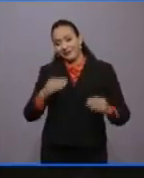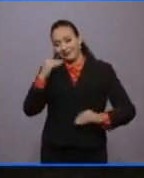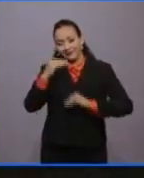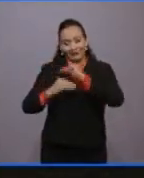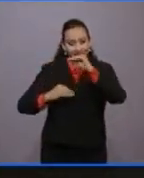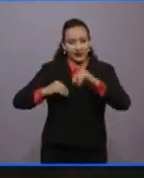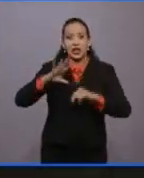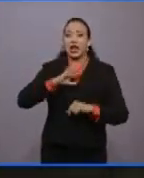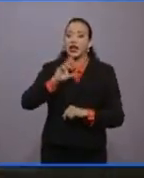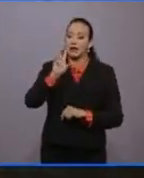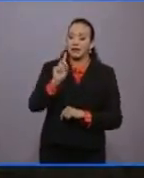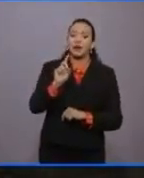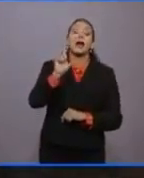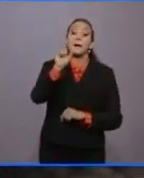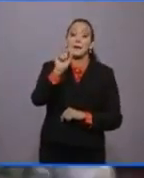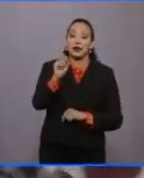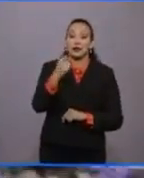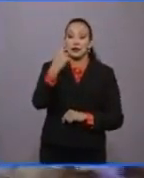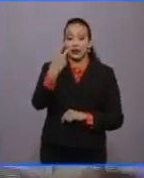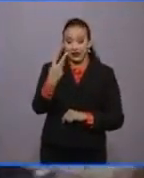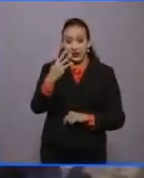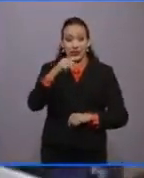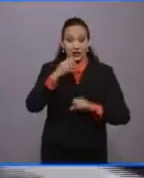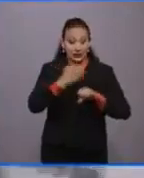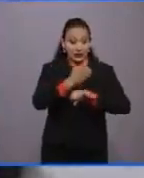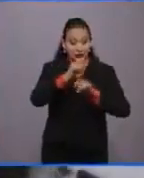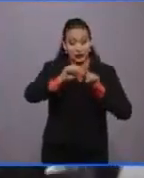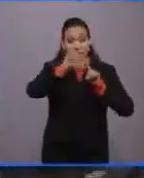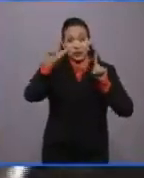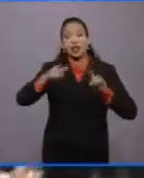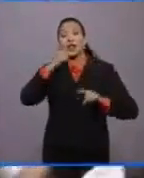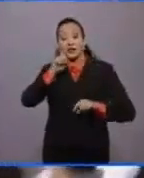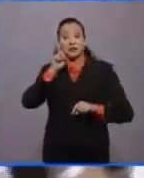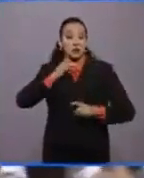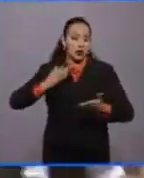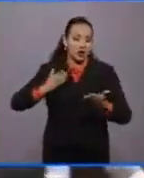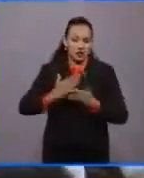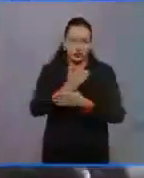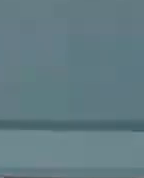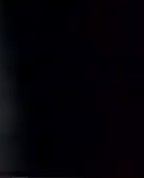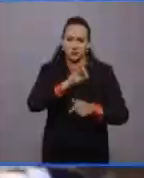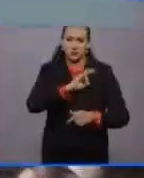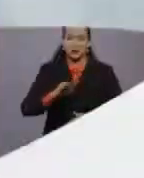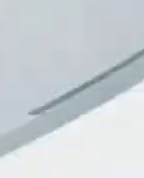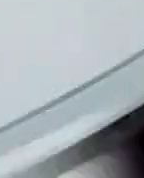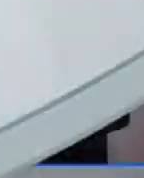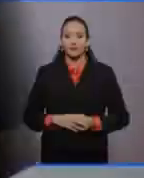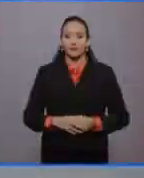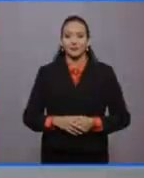suman ya 23 entidades en el país que garantizan este derecho.